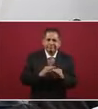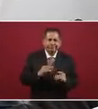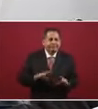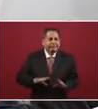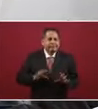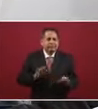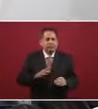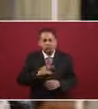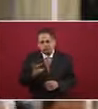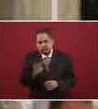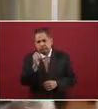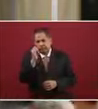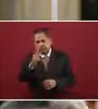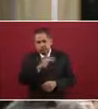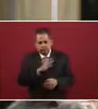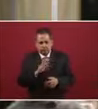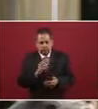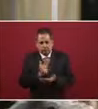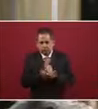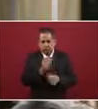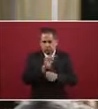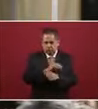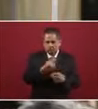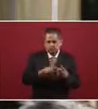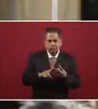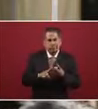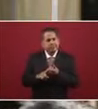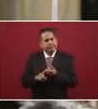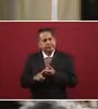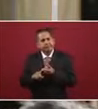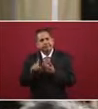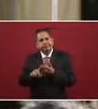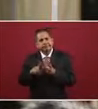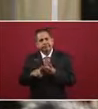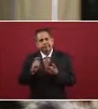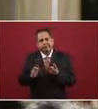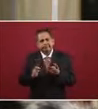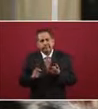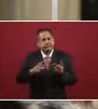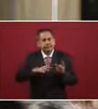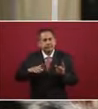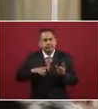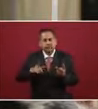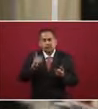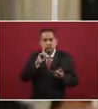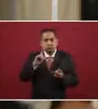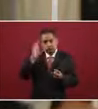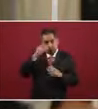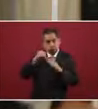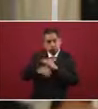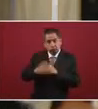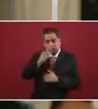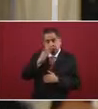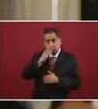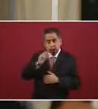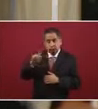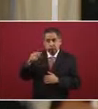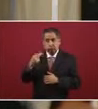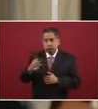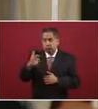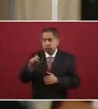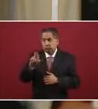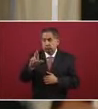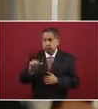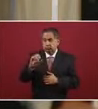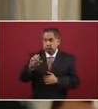adecuada. Preguntarle si hay manera de que se intervenga en ese asunto en particular. Y el segundo… Hay una científica sonorense que se llama Gloria Elena